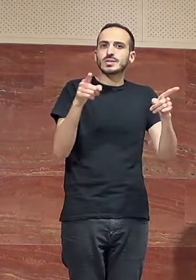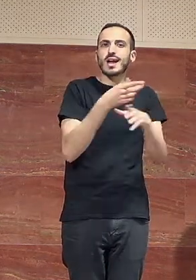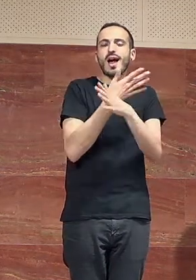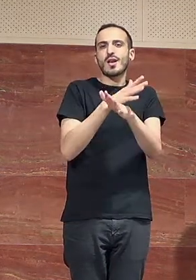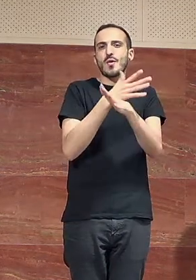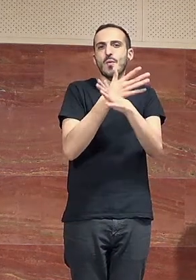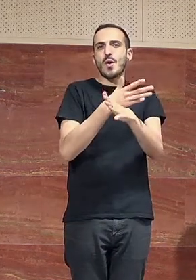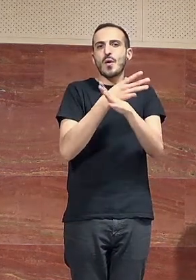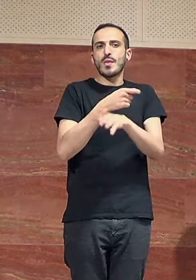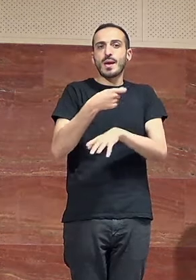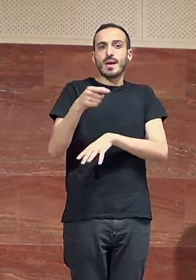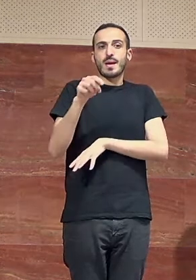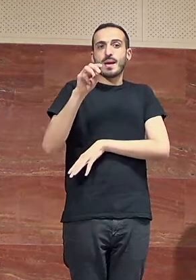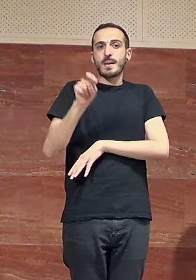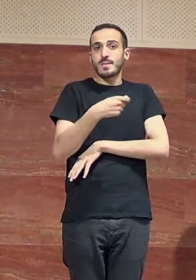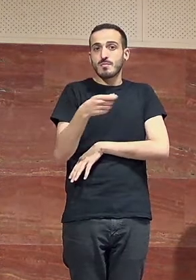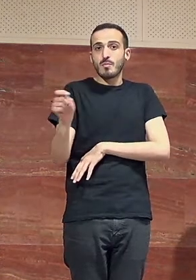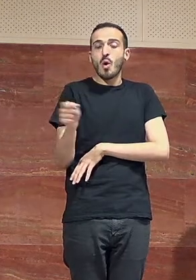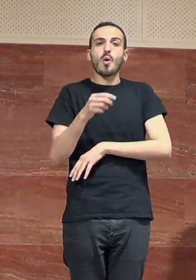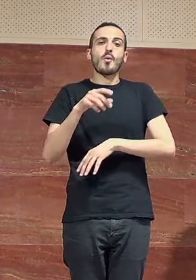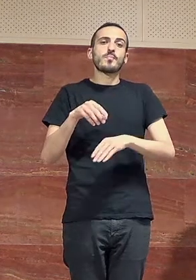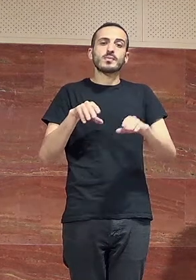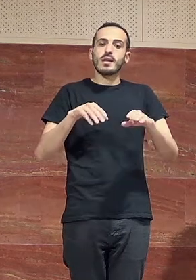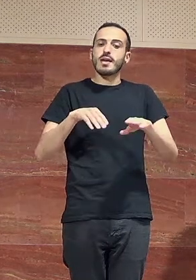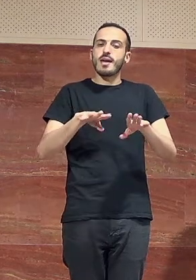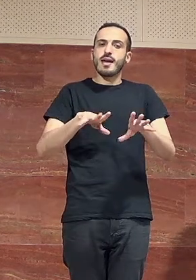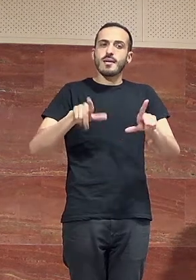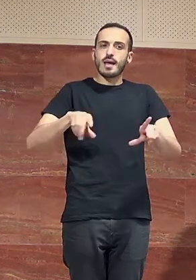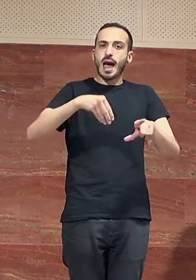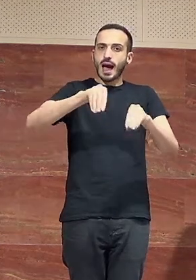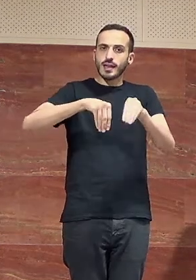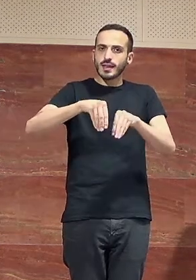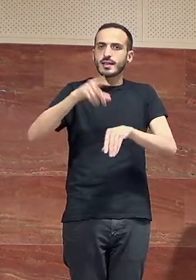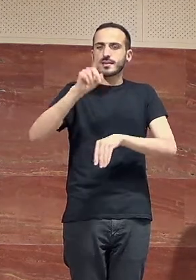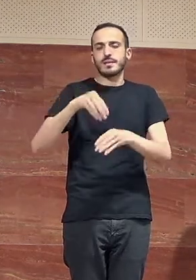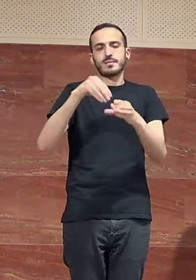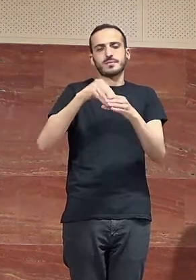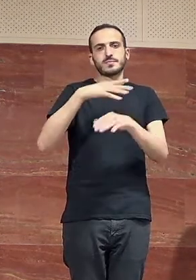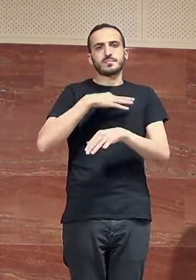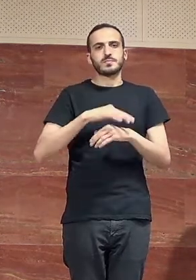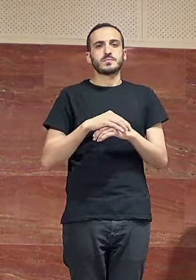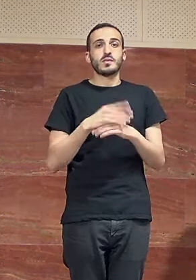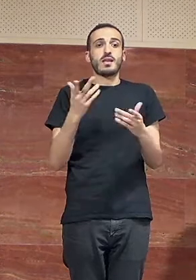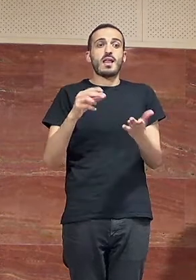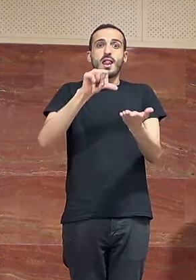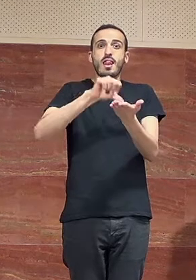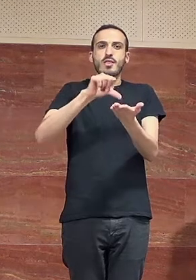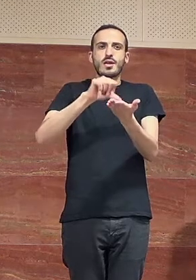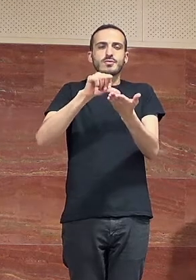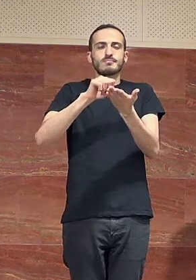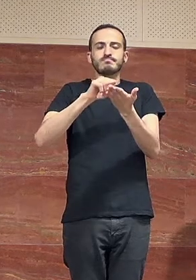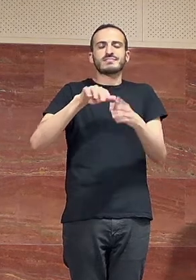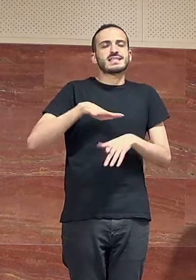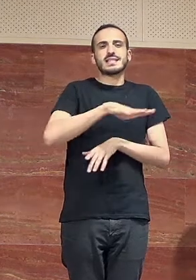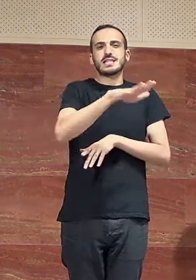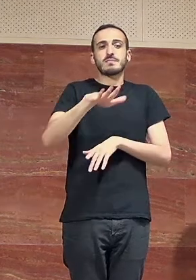en algún sitio, partidas de ajedrez, en fin, es que la calle pase a ocupar, a ser un espacio compartido por todos